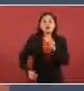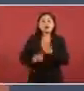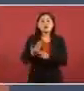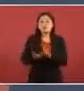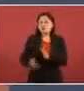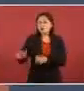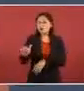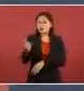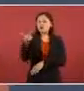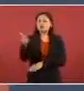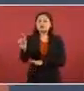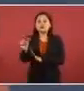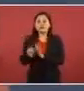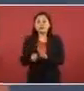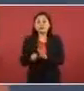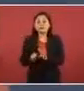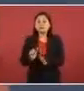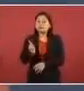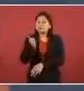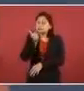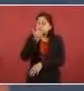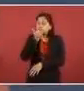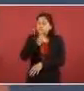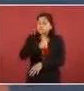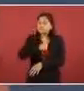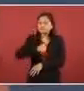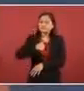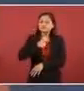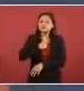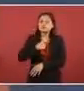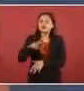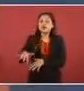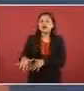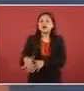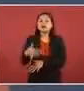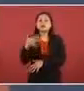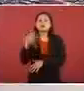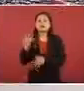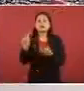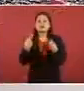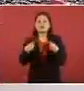hayan perdido la vida 15 miembros de las Fuerzas Armadas.